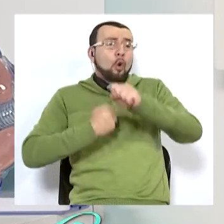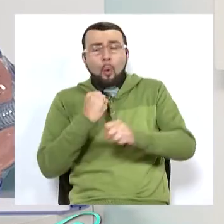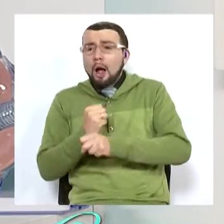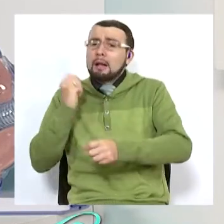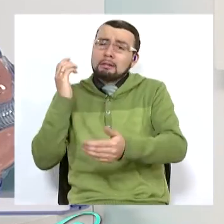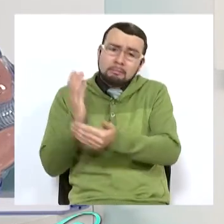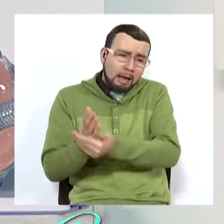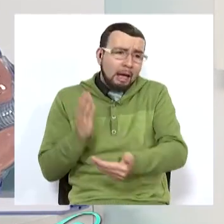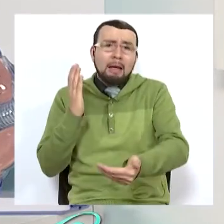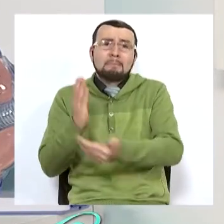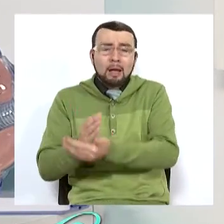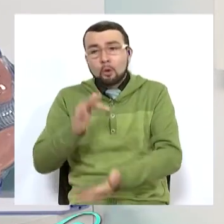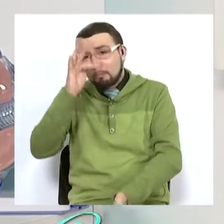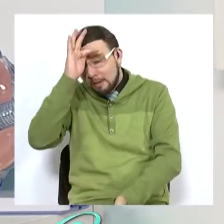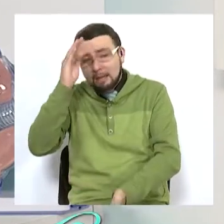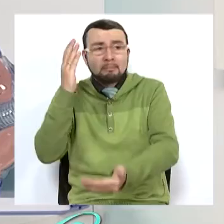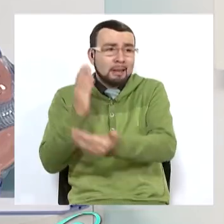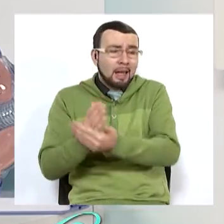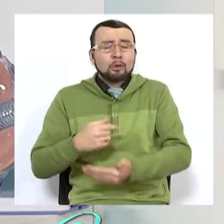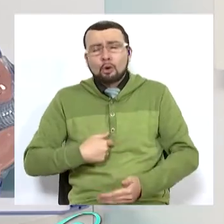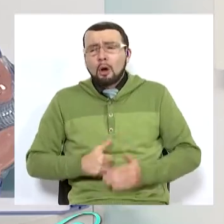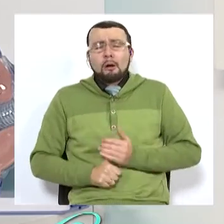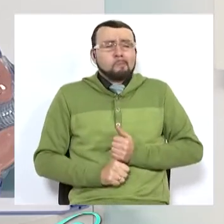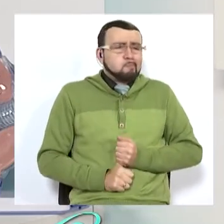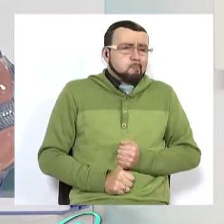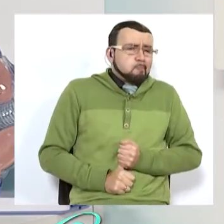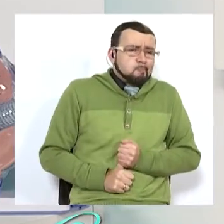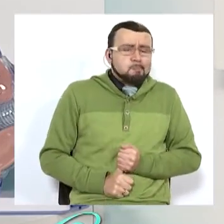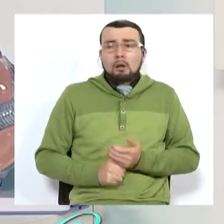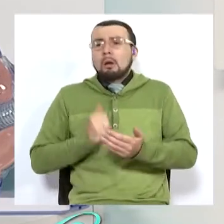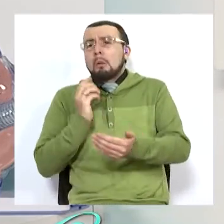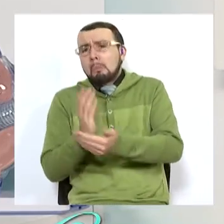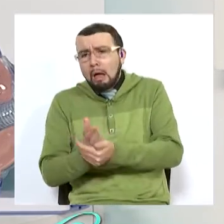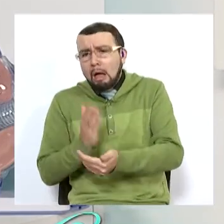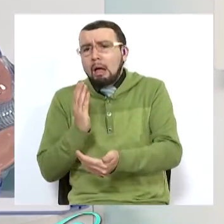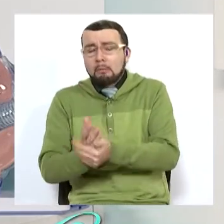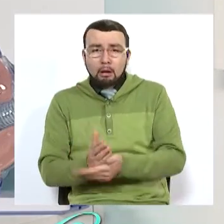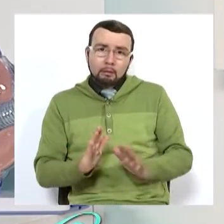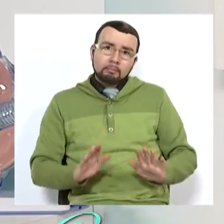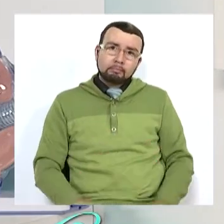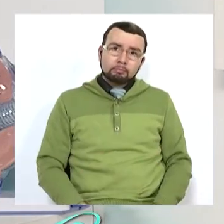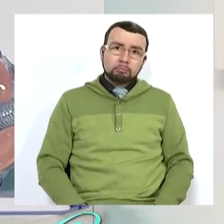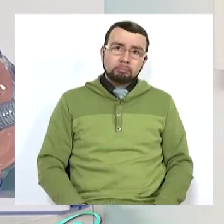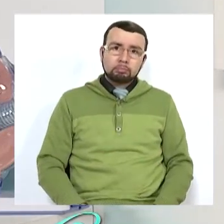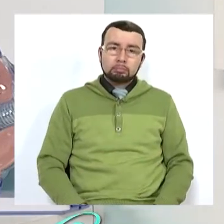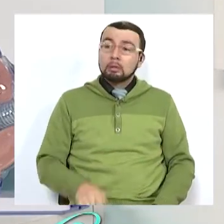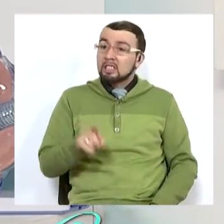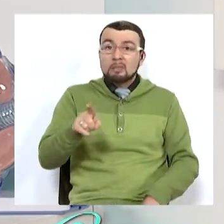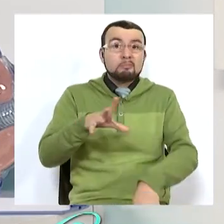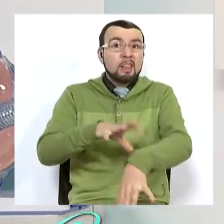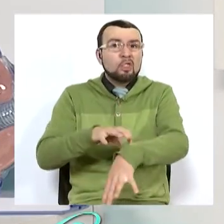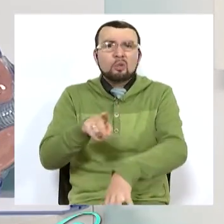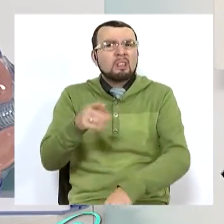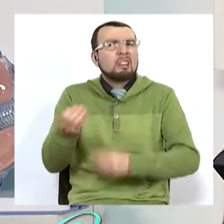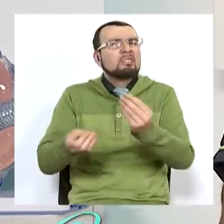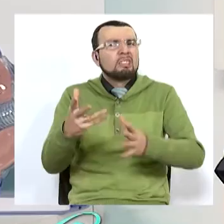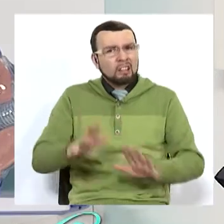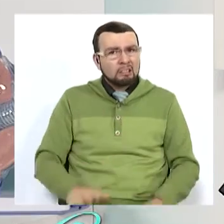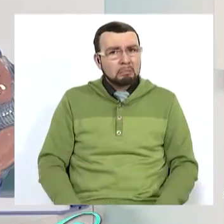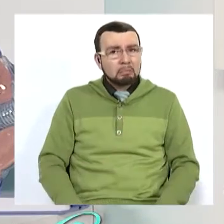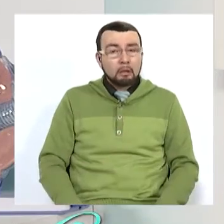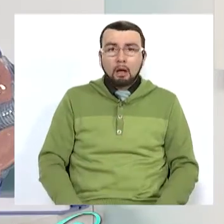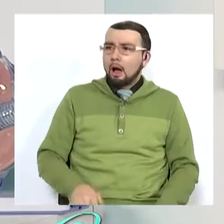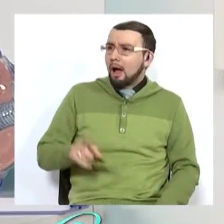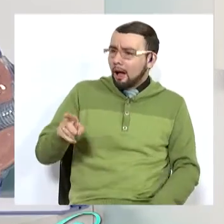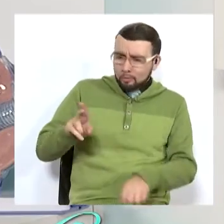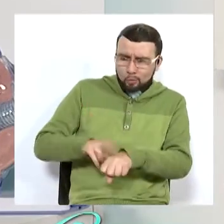EPS hablando de problemas de estreñimiento. Entonces es increíble que un médico le diga a la persona, no, pues si lo normal para